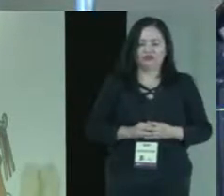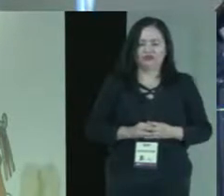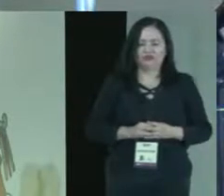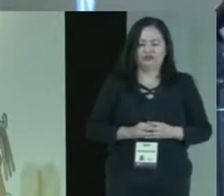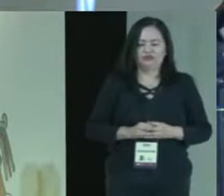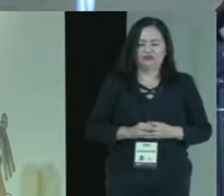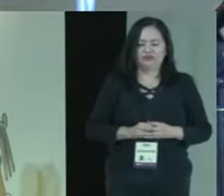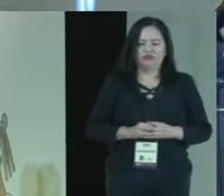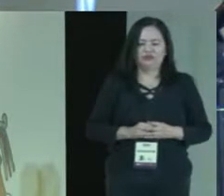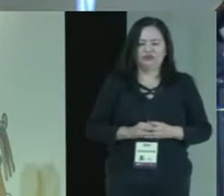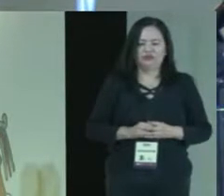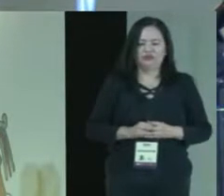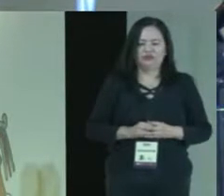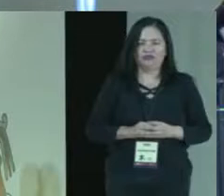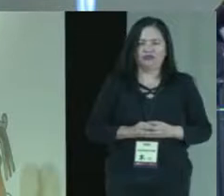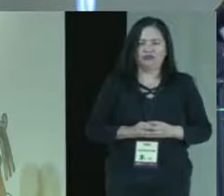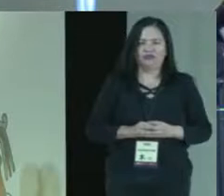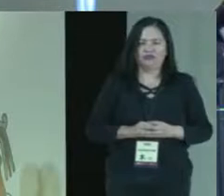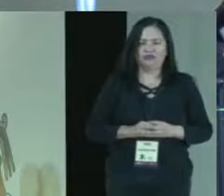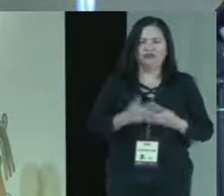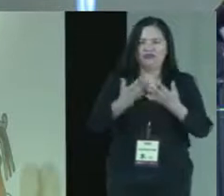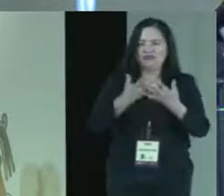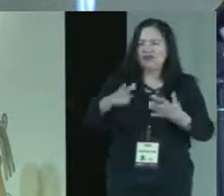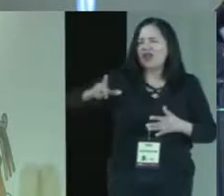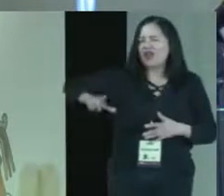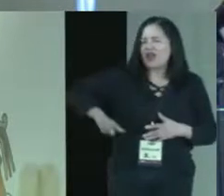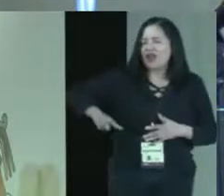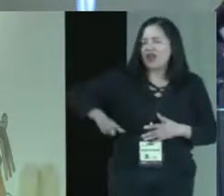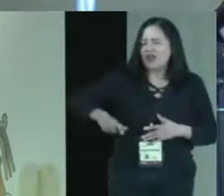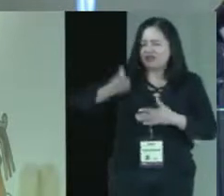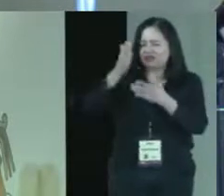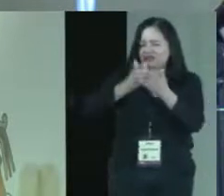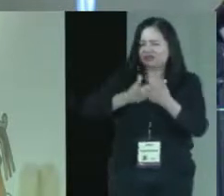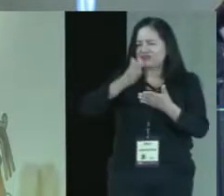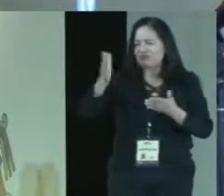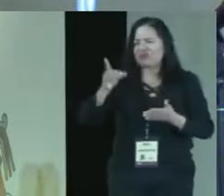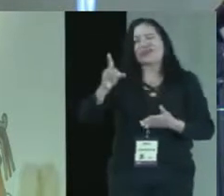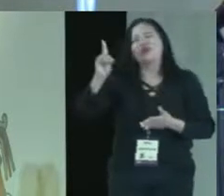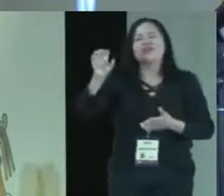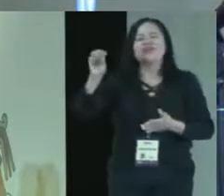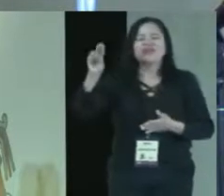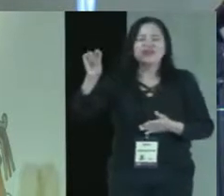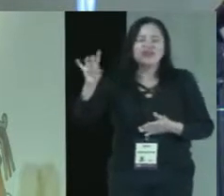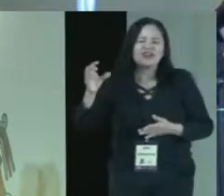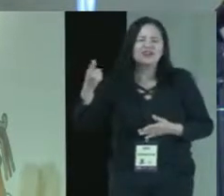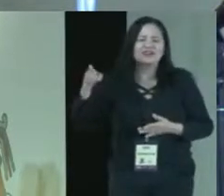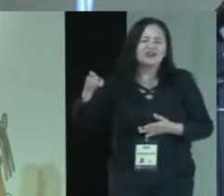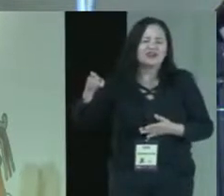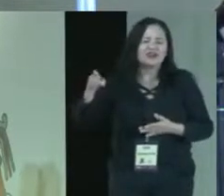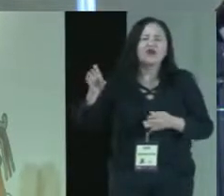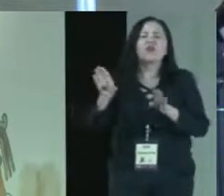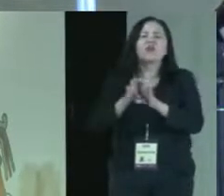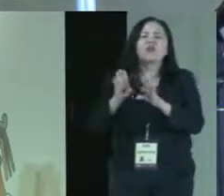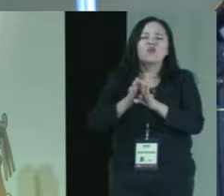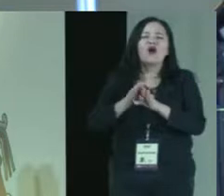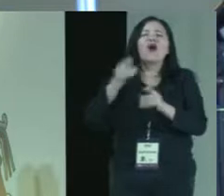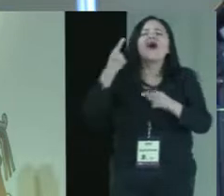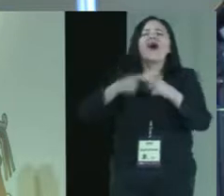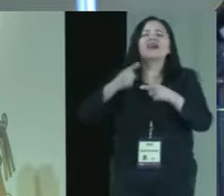¿A qué se ha dedicado la derecha en México? A señalar como auditores y